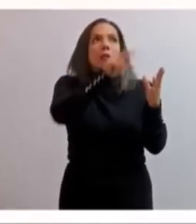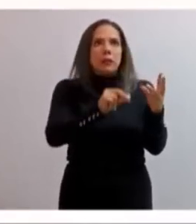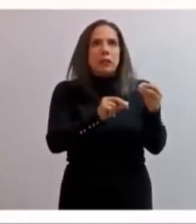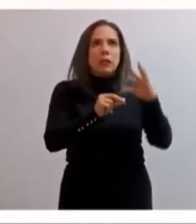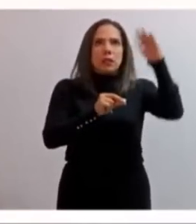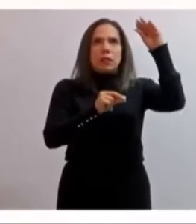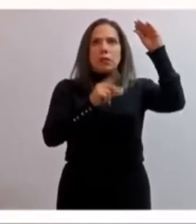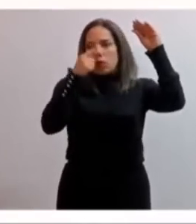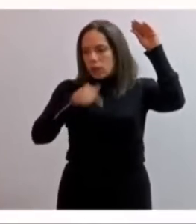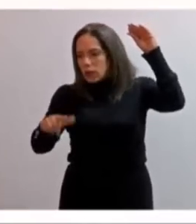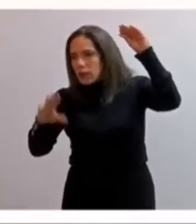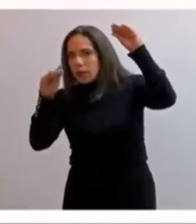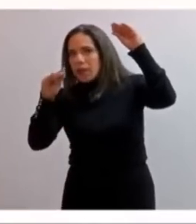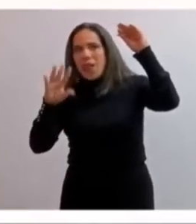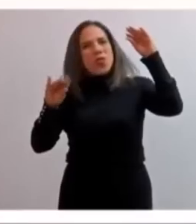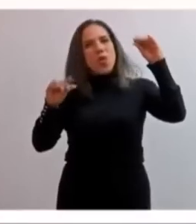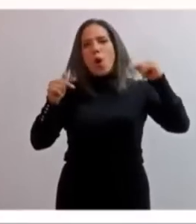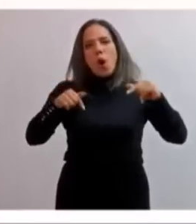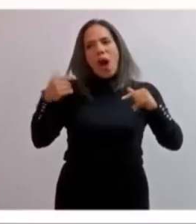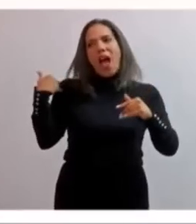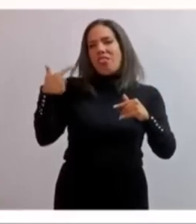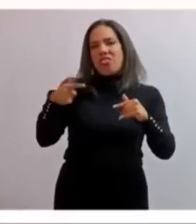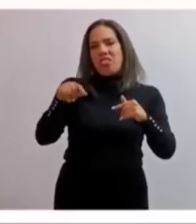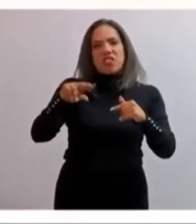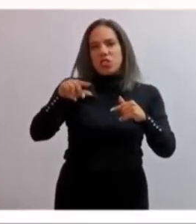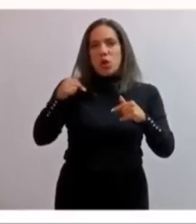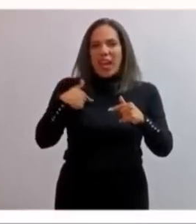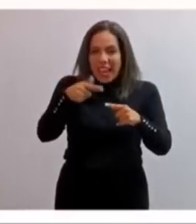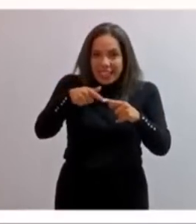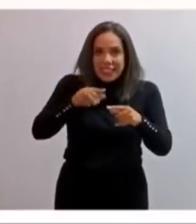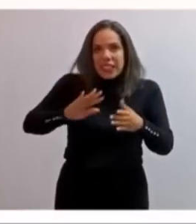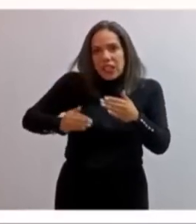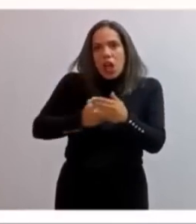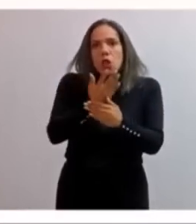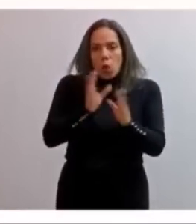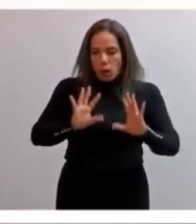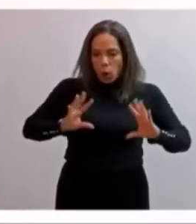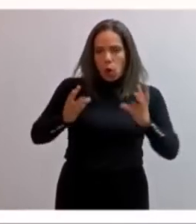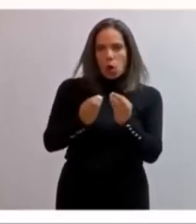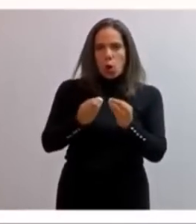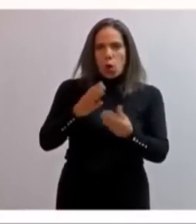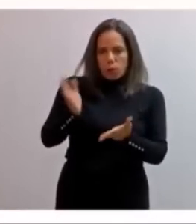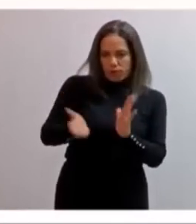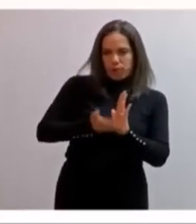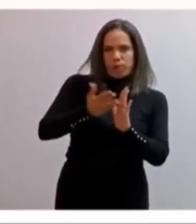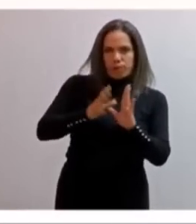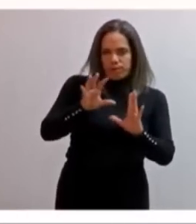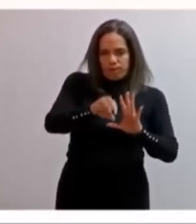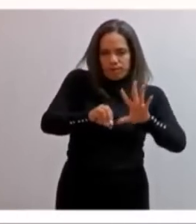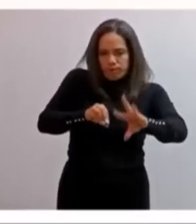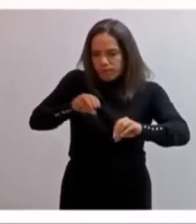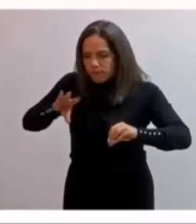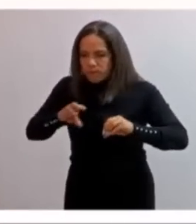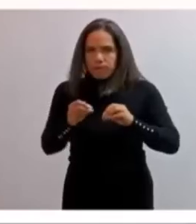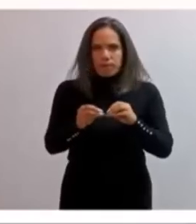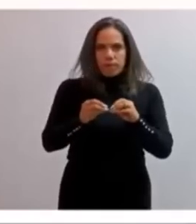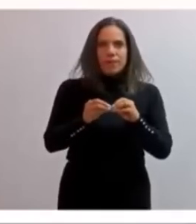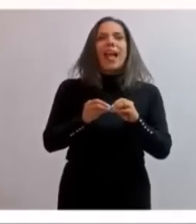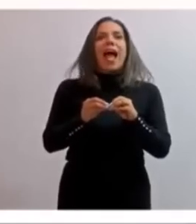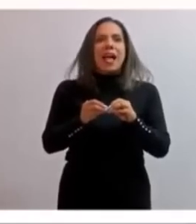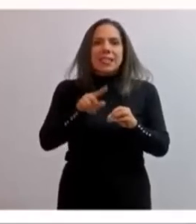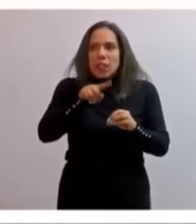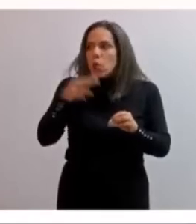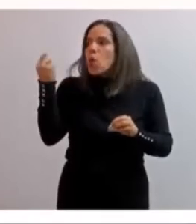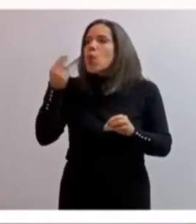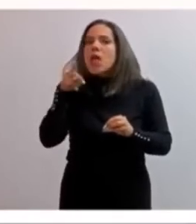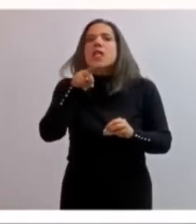aplicarlos. Este plan de estudios no hay que aplicarlo, hay que reformularlo, hay que reconstruirlo de acuerdo a las